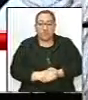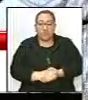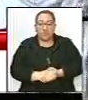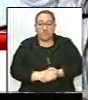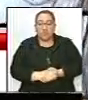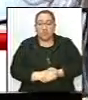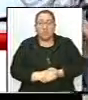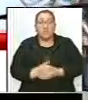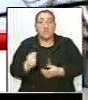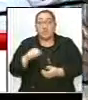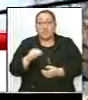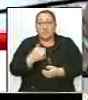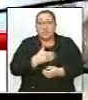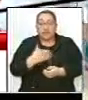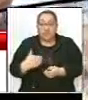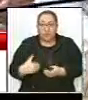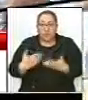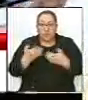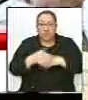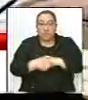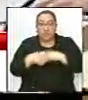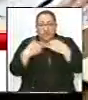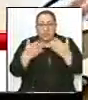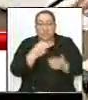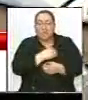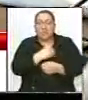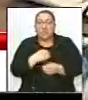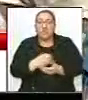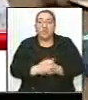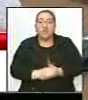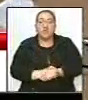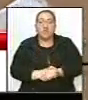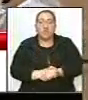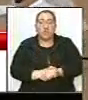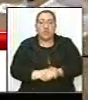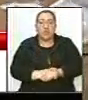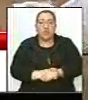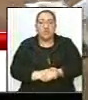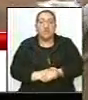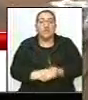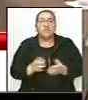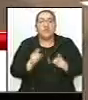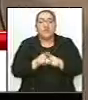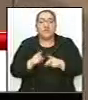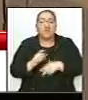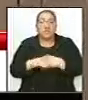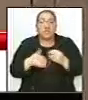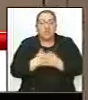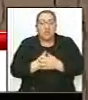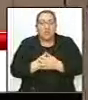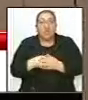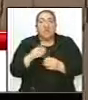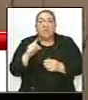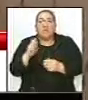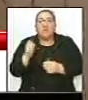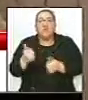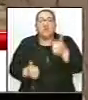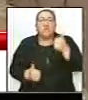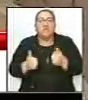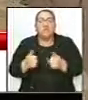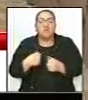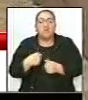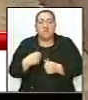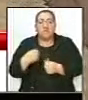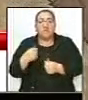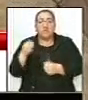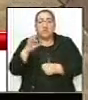Sí, presidente, por intermedio suyo saludar al ministro. Solo reiterar la pregunta que hizo, presidente, sobre cuál es el programa de